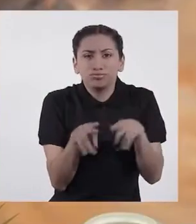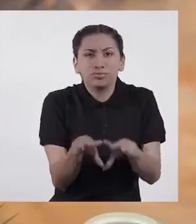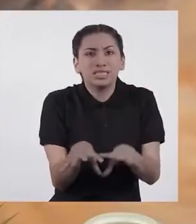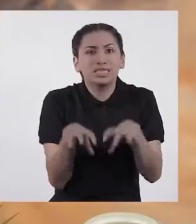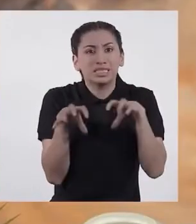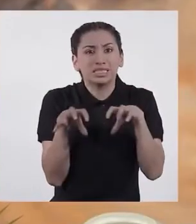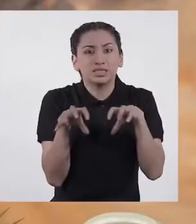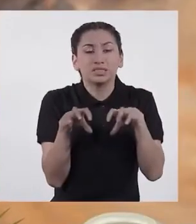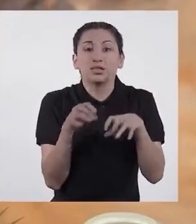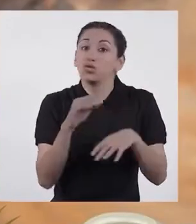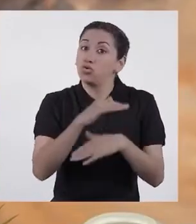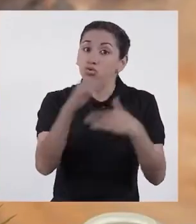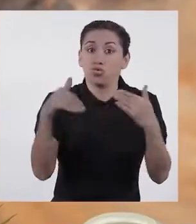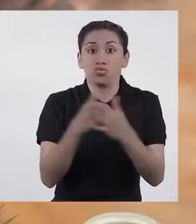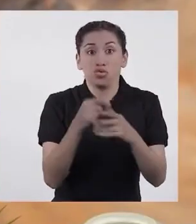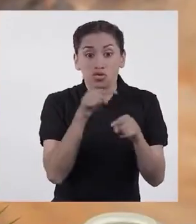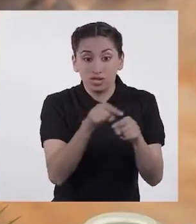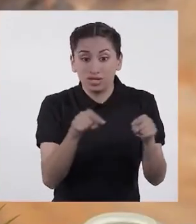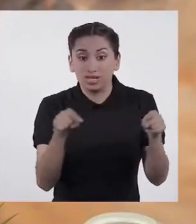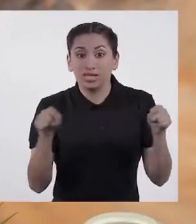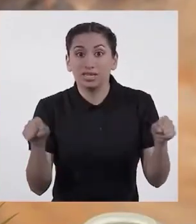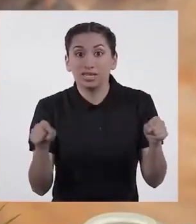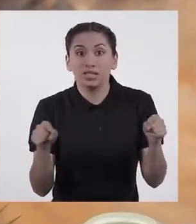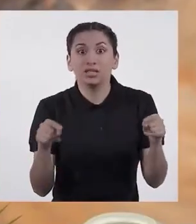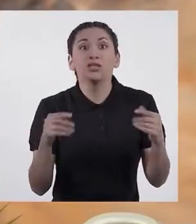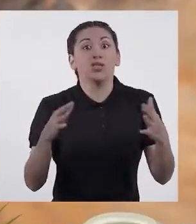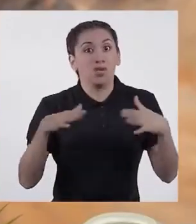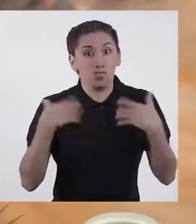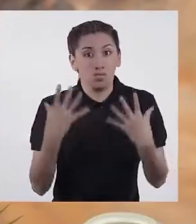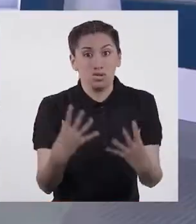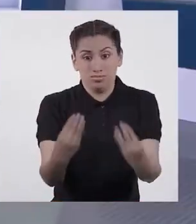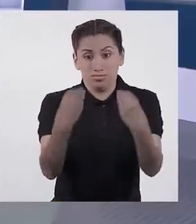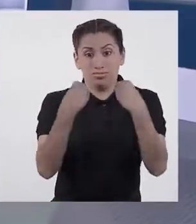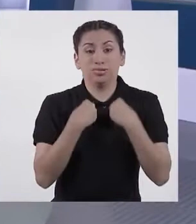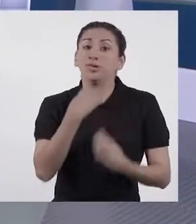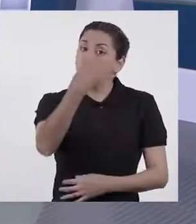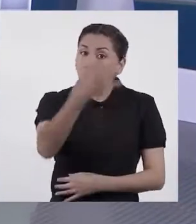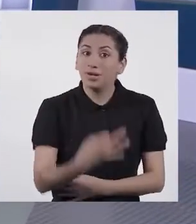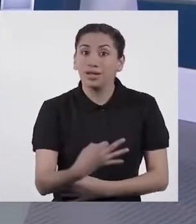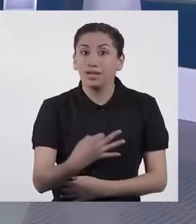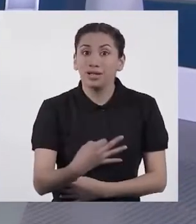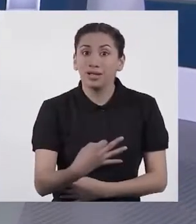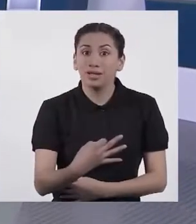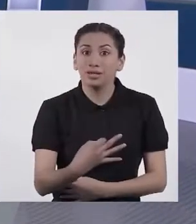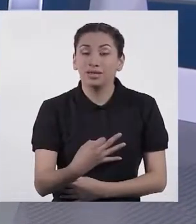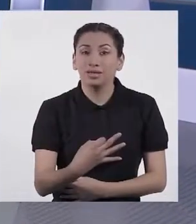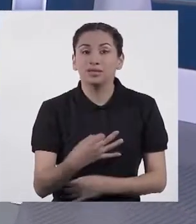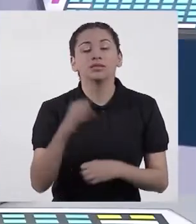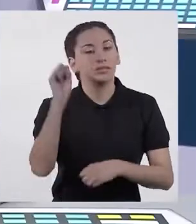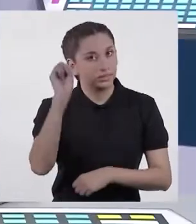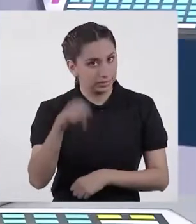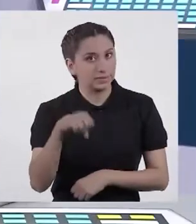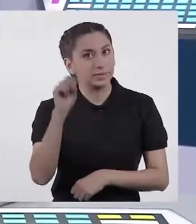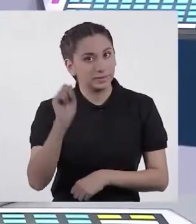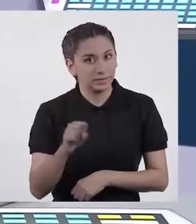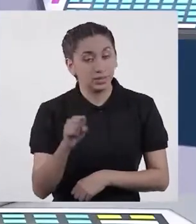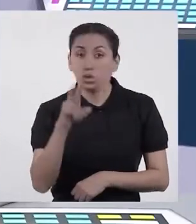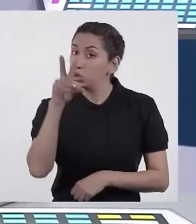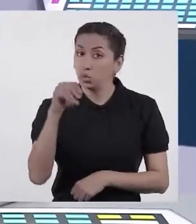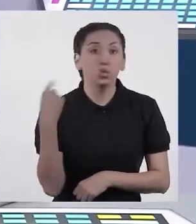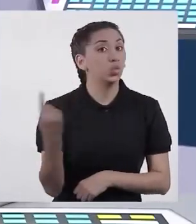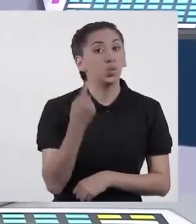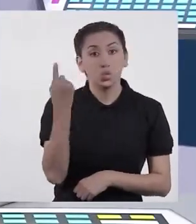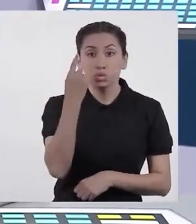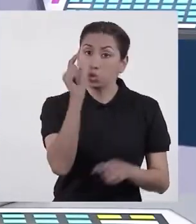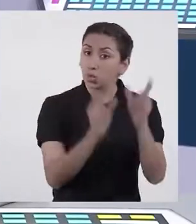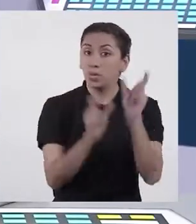Y todos esos fenómenos pueden afectarnos, ¿verdad? ¡Claro que sí! Y no